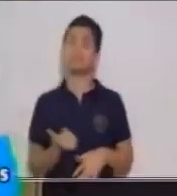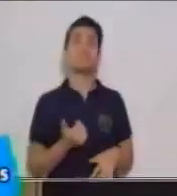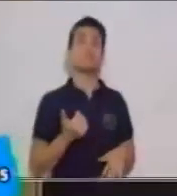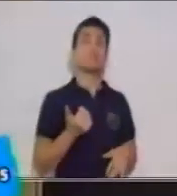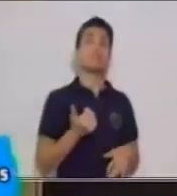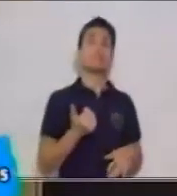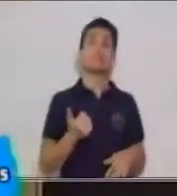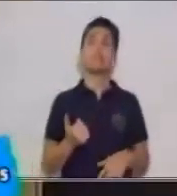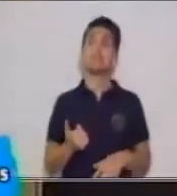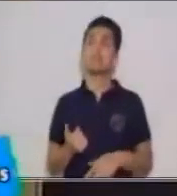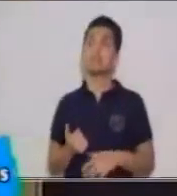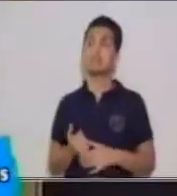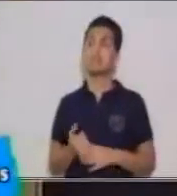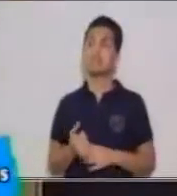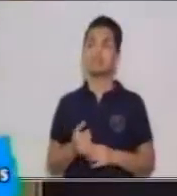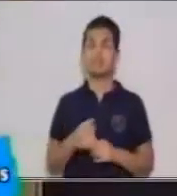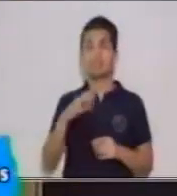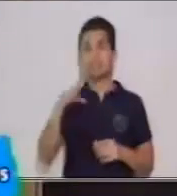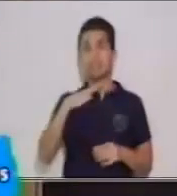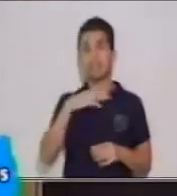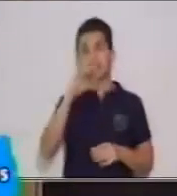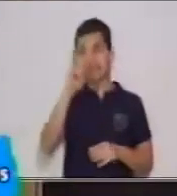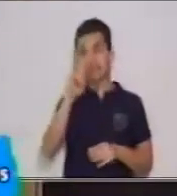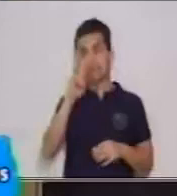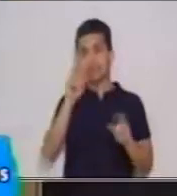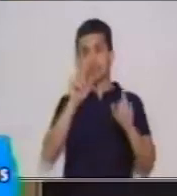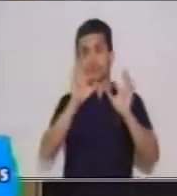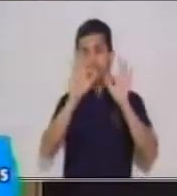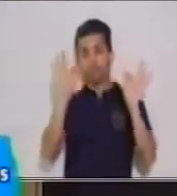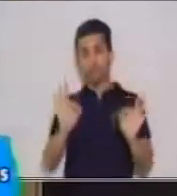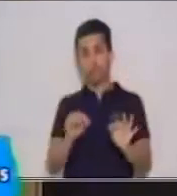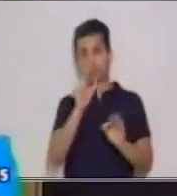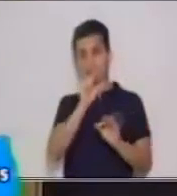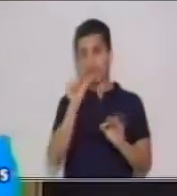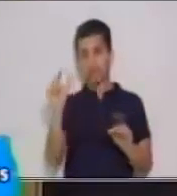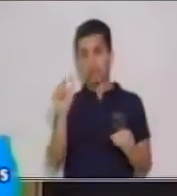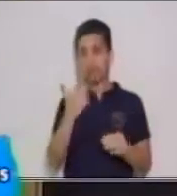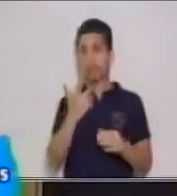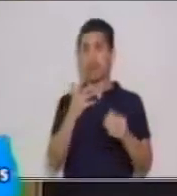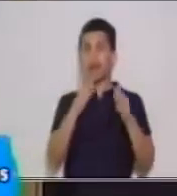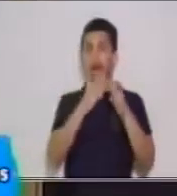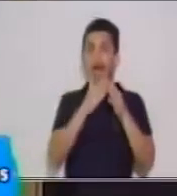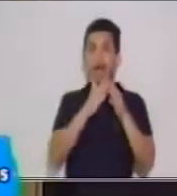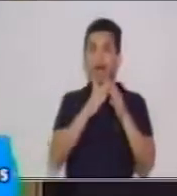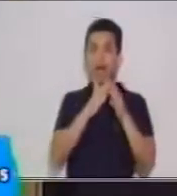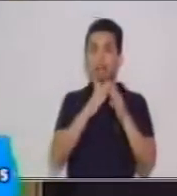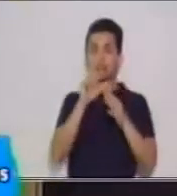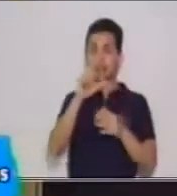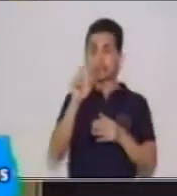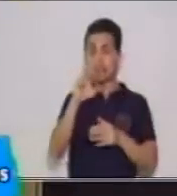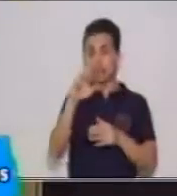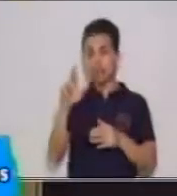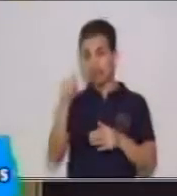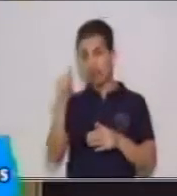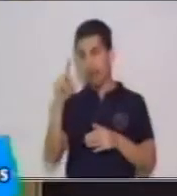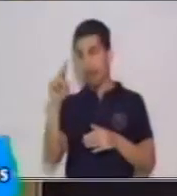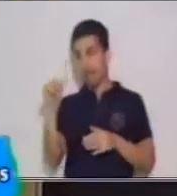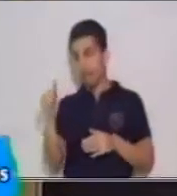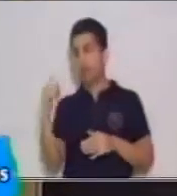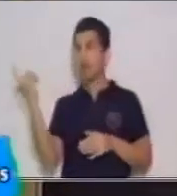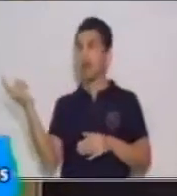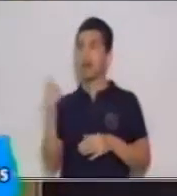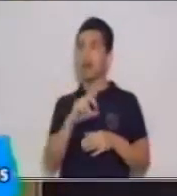es directa o es indirecta. ¿Estamos de acuerdo? Muy bien. Iniciemos con la